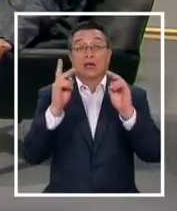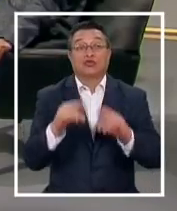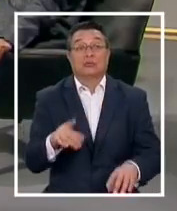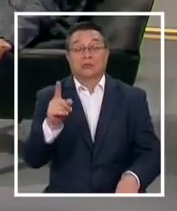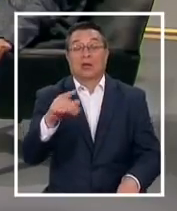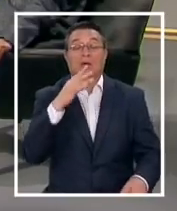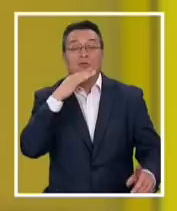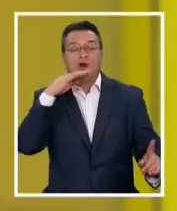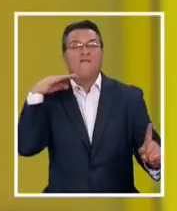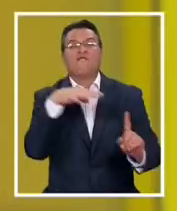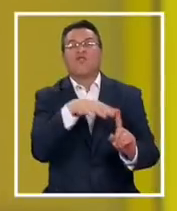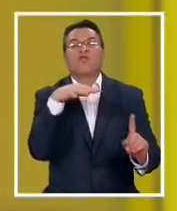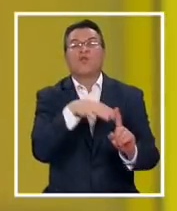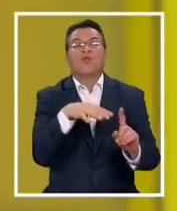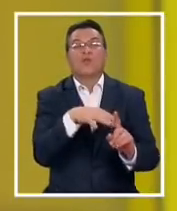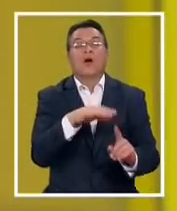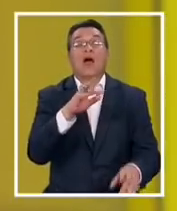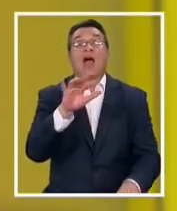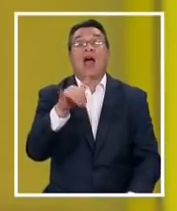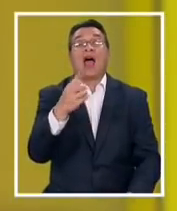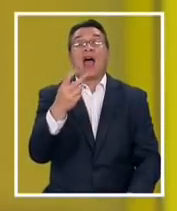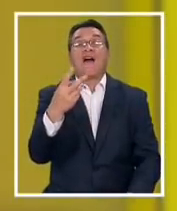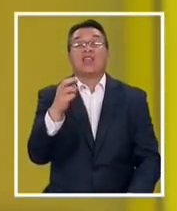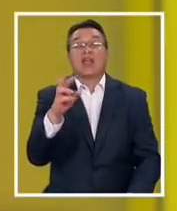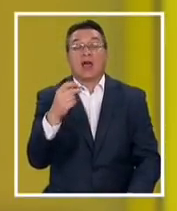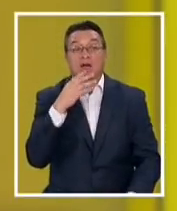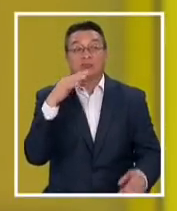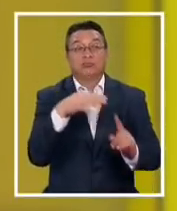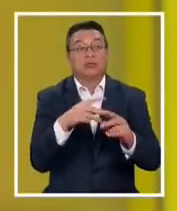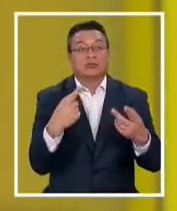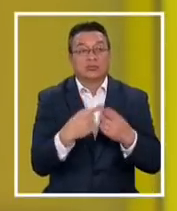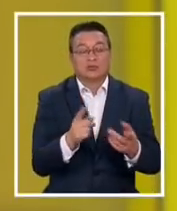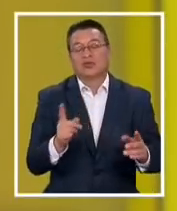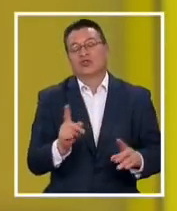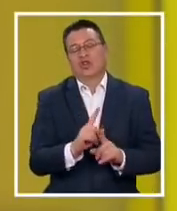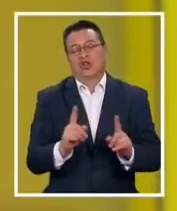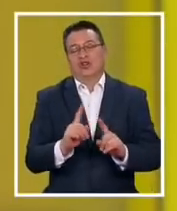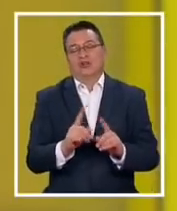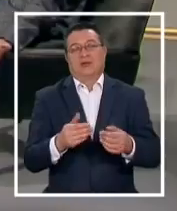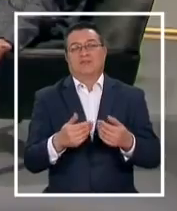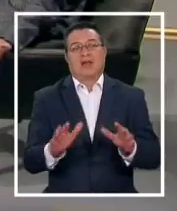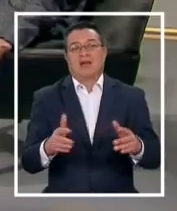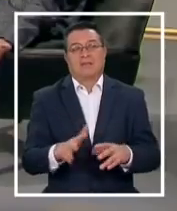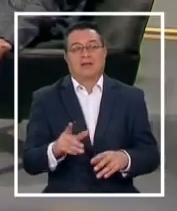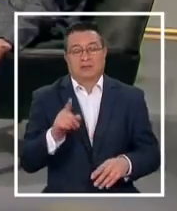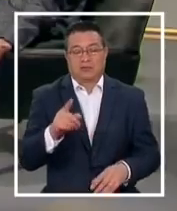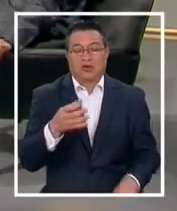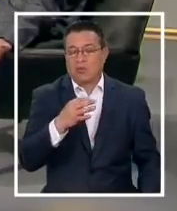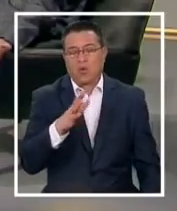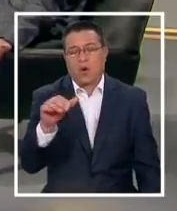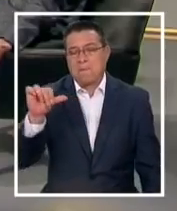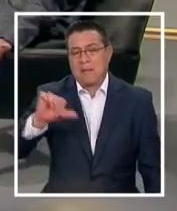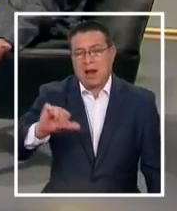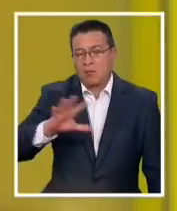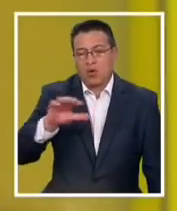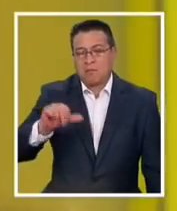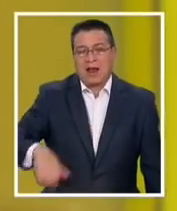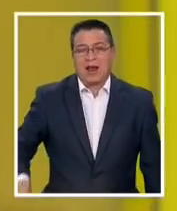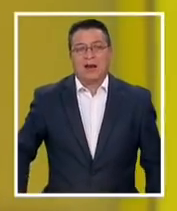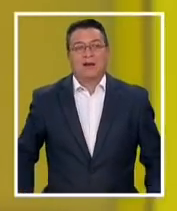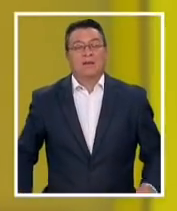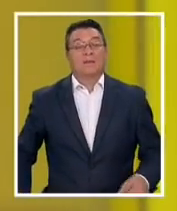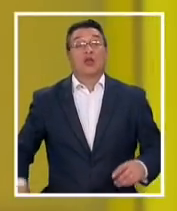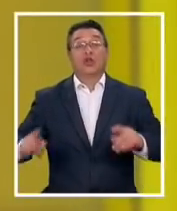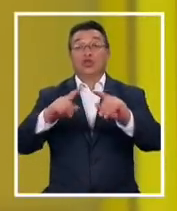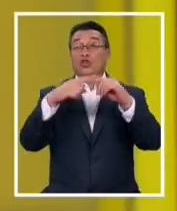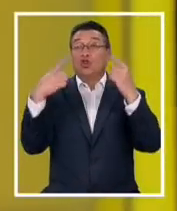que se le hizo y las agresiones que se le hicieron a Javiera Parada? No, por redes sociales también. Por redes sociales. ¿Cómo? Está pasando súper inapropiado. Está pasando en todo el